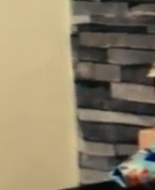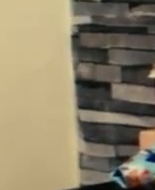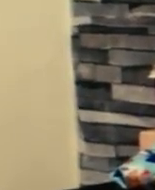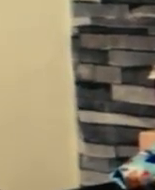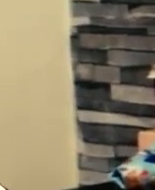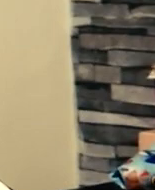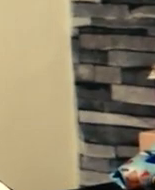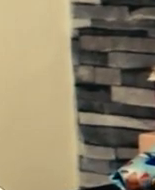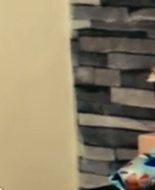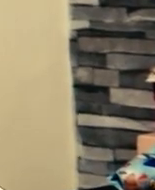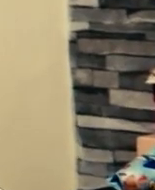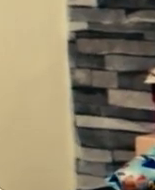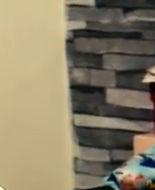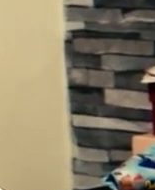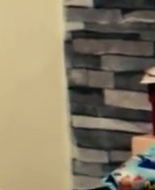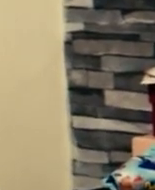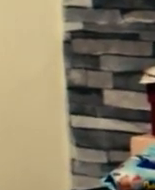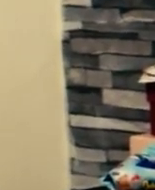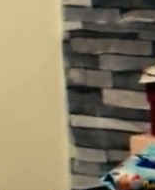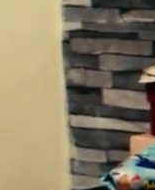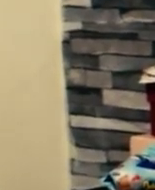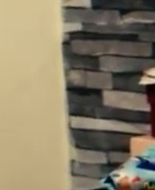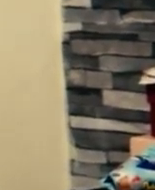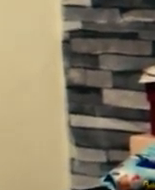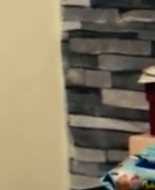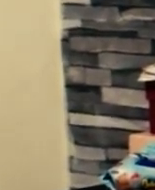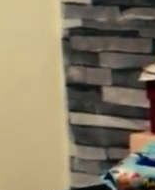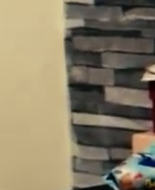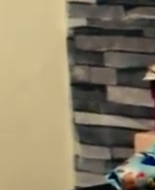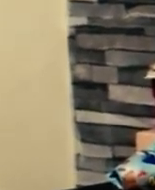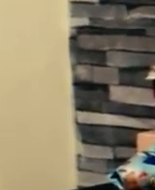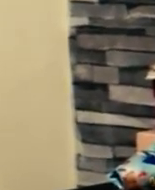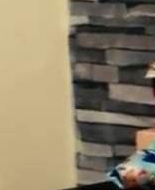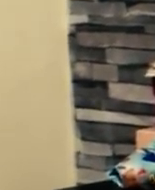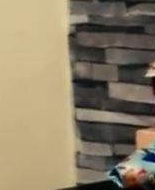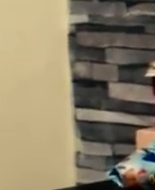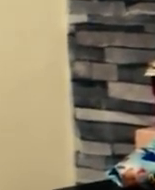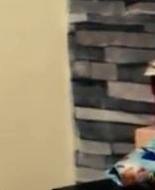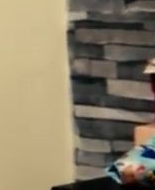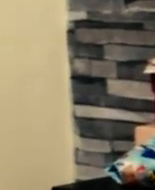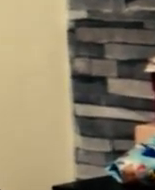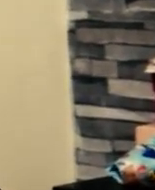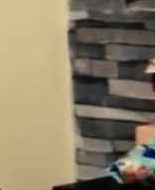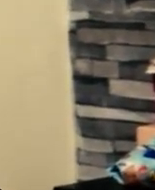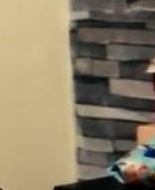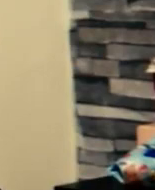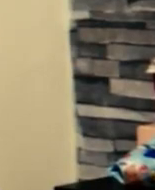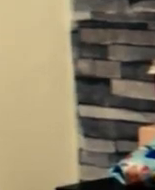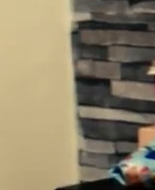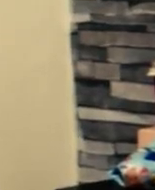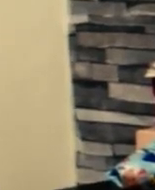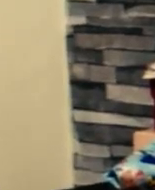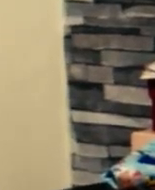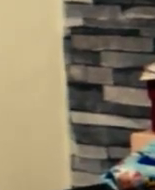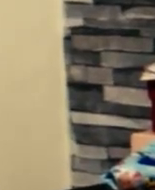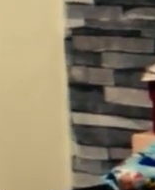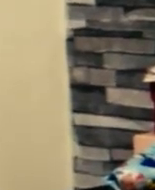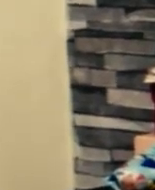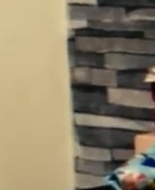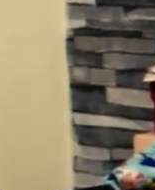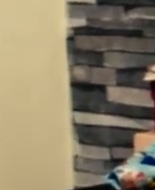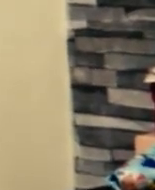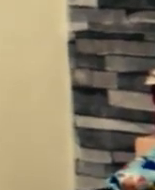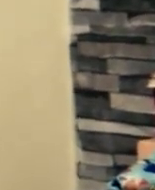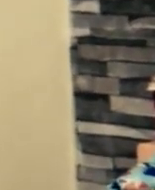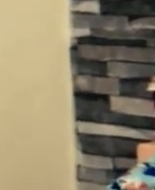repita esto que me pasó a mí y a mi hijo con algunas otras personas, algunos otros niños que tengan alguna otra capacidad